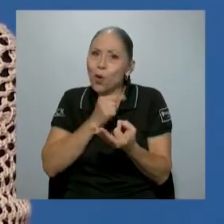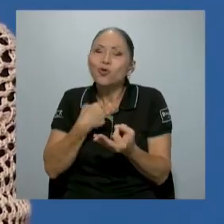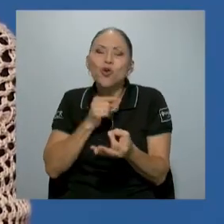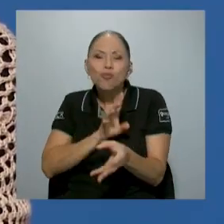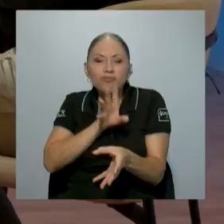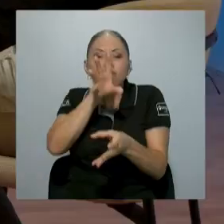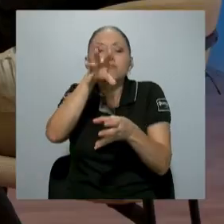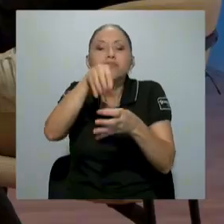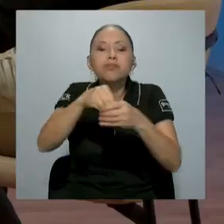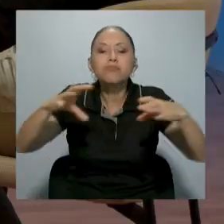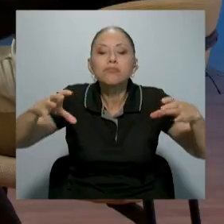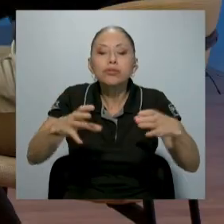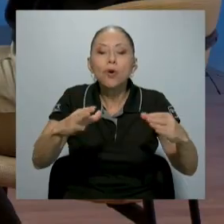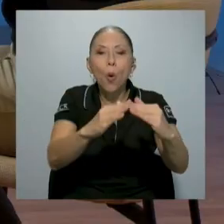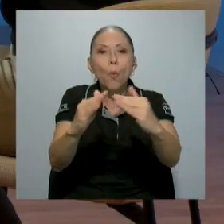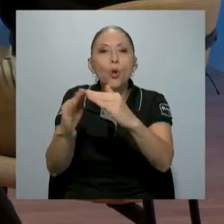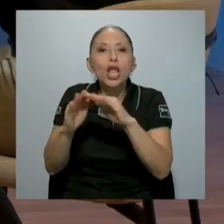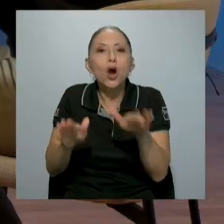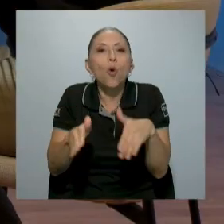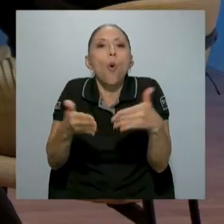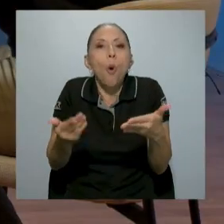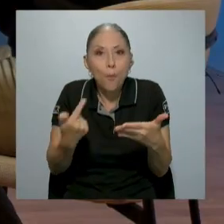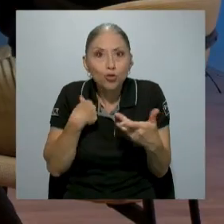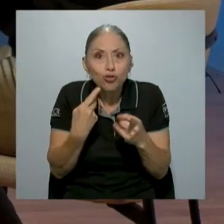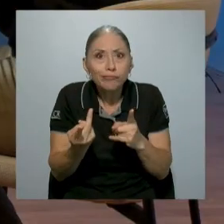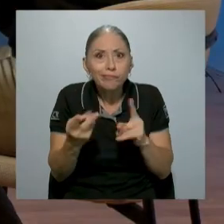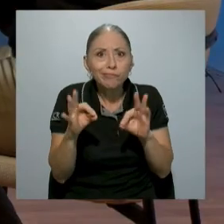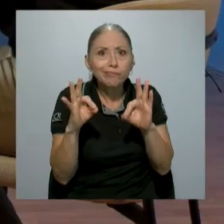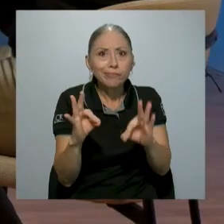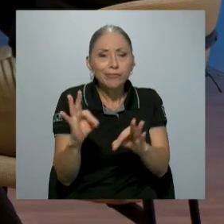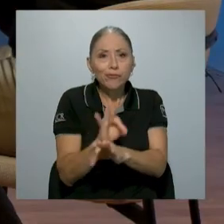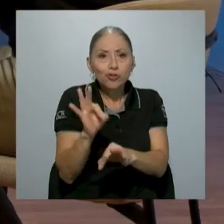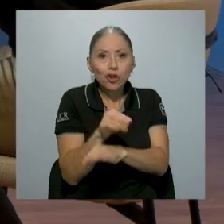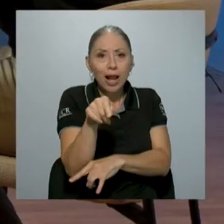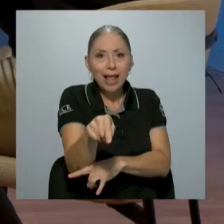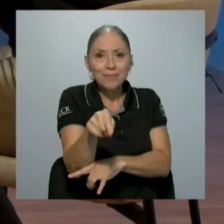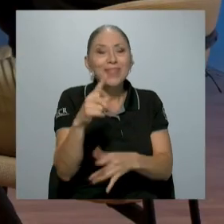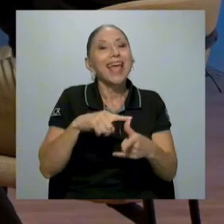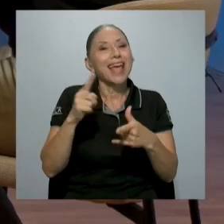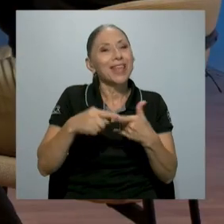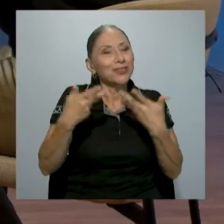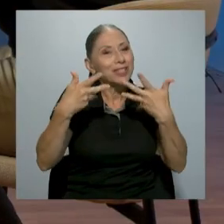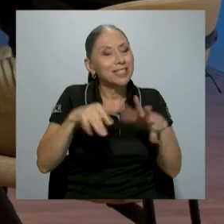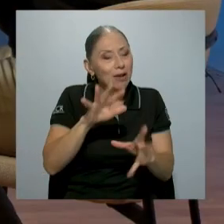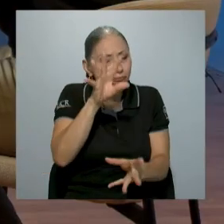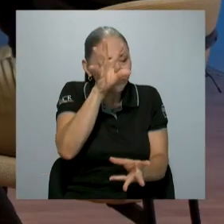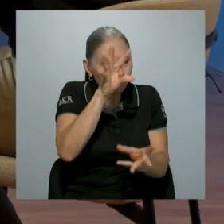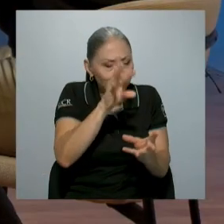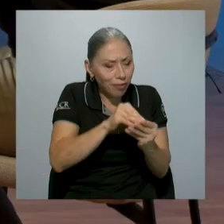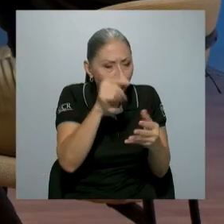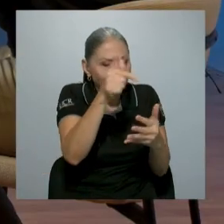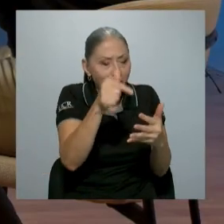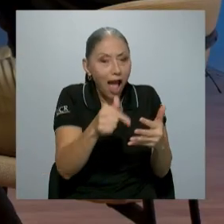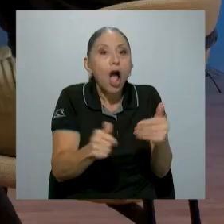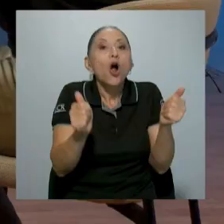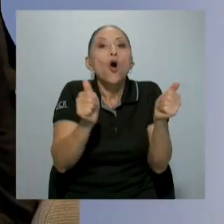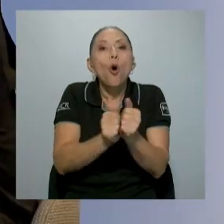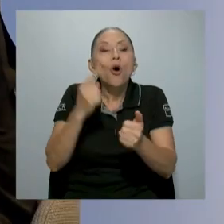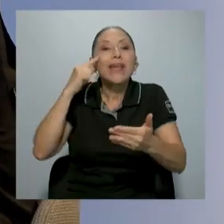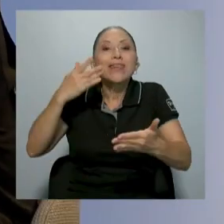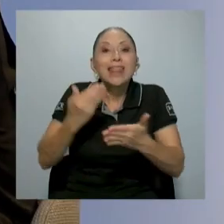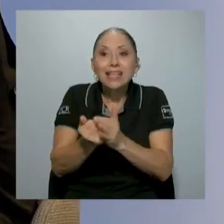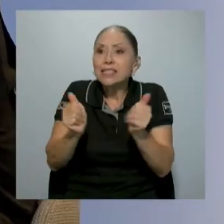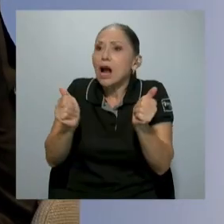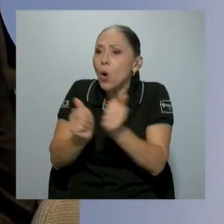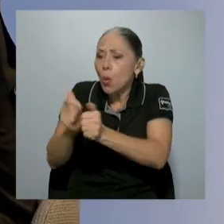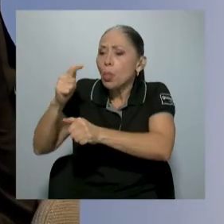tan funcional soy en ese aspecto. Entonces, el llegar a caracterizar eso con evidencia, con trazabilidad, con sentido